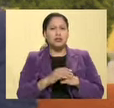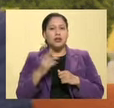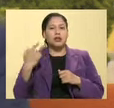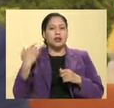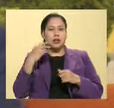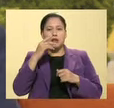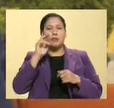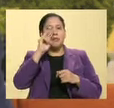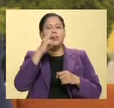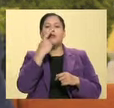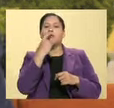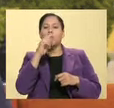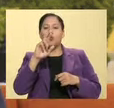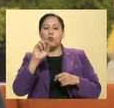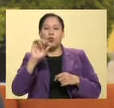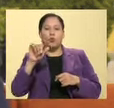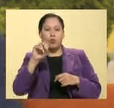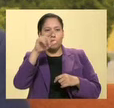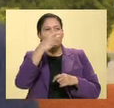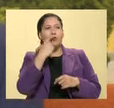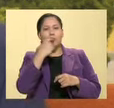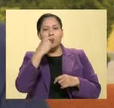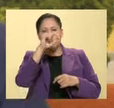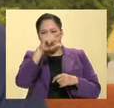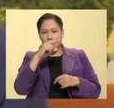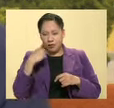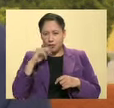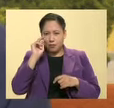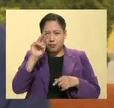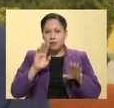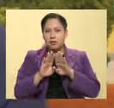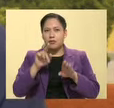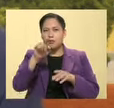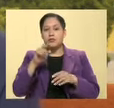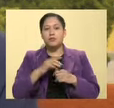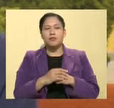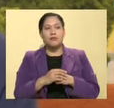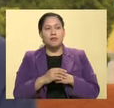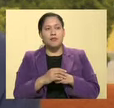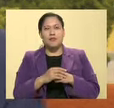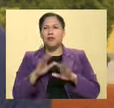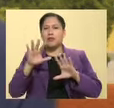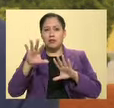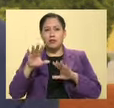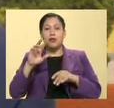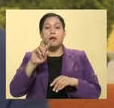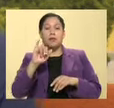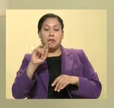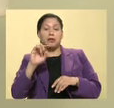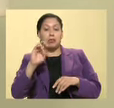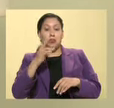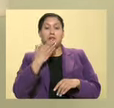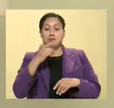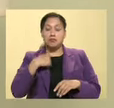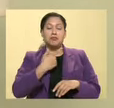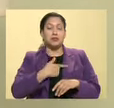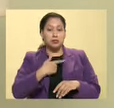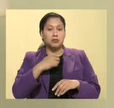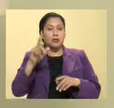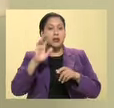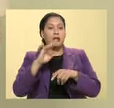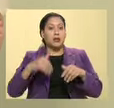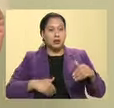Rojo, por cierto, que no lo vi al principio y vi de las últimas puestas. Qué espléndido montaje, pues, ¿no? ¿Verdad que sí? Padrísimo. Víctor está muy bien. A mí también, me encantó también Rojo.